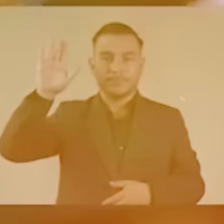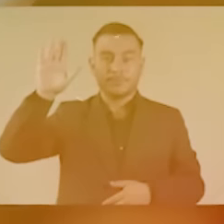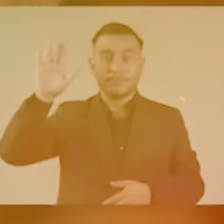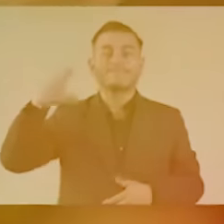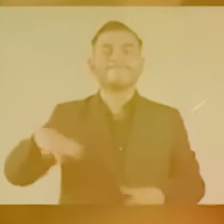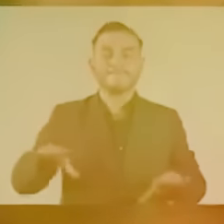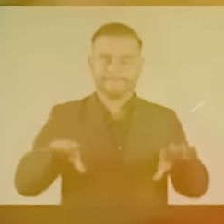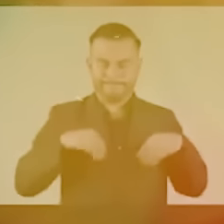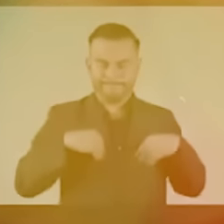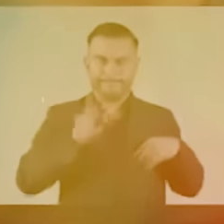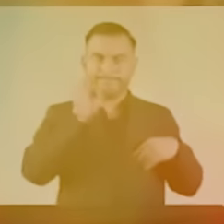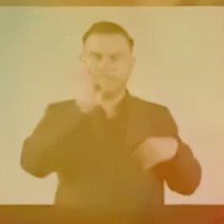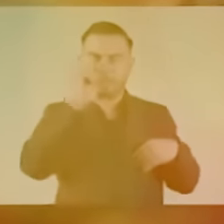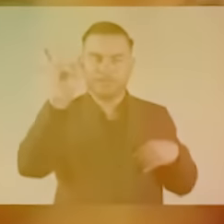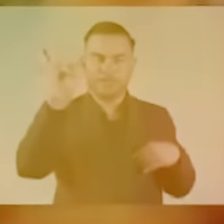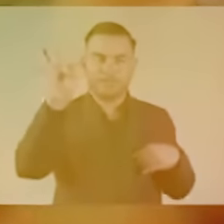Juramos